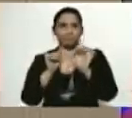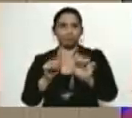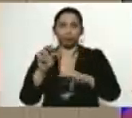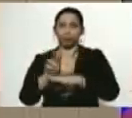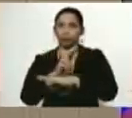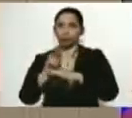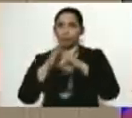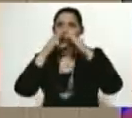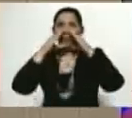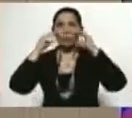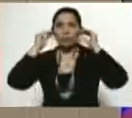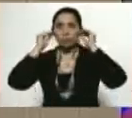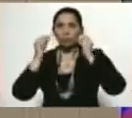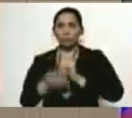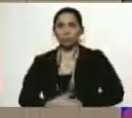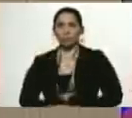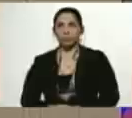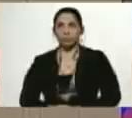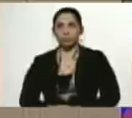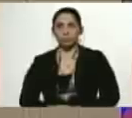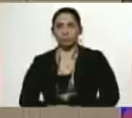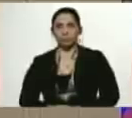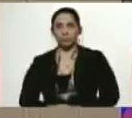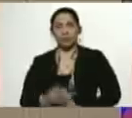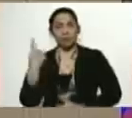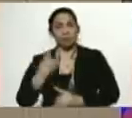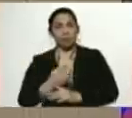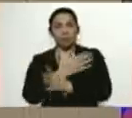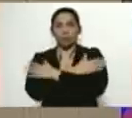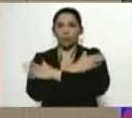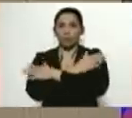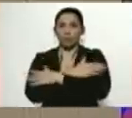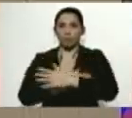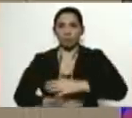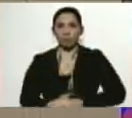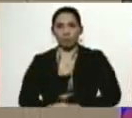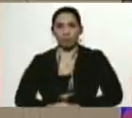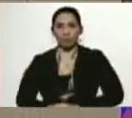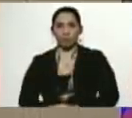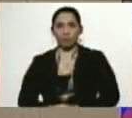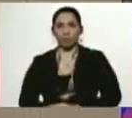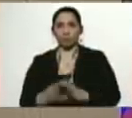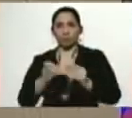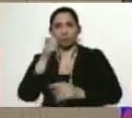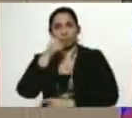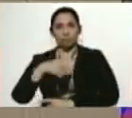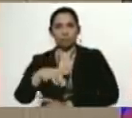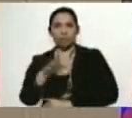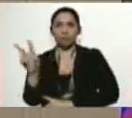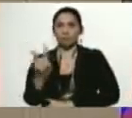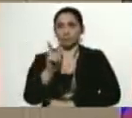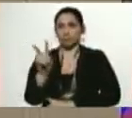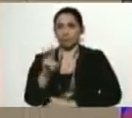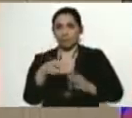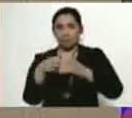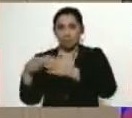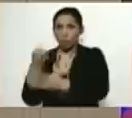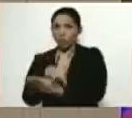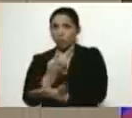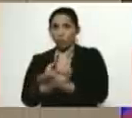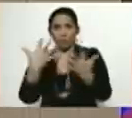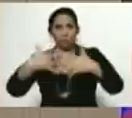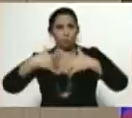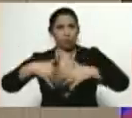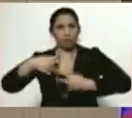usar el tapabocas. Debo felicitar realmente a todo el pueblo de Venezuela, a los sectores económicos,